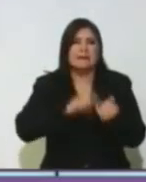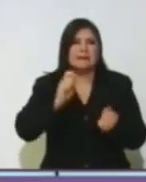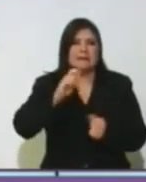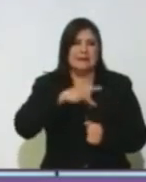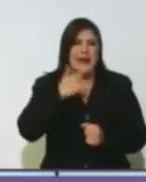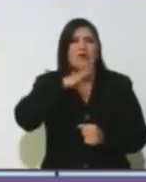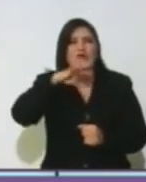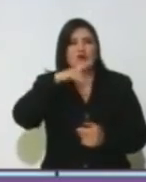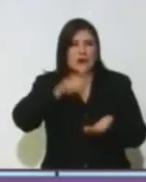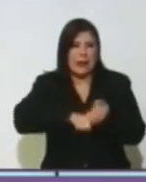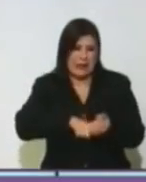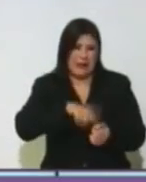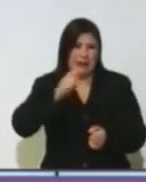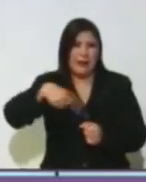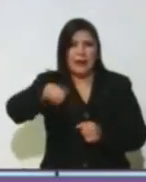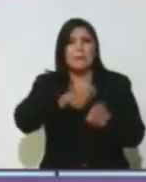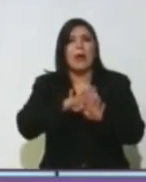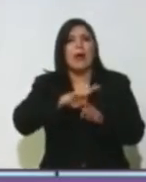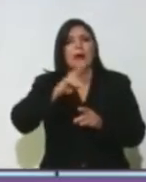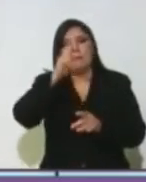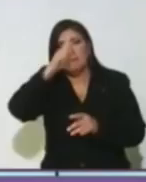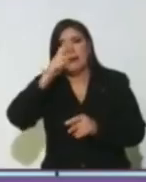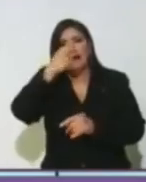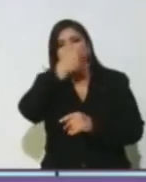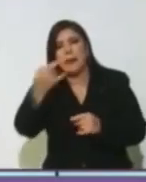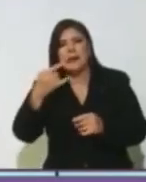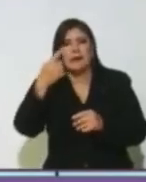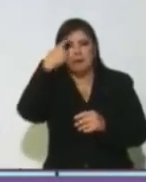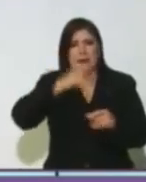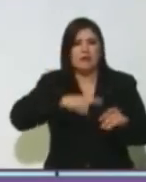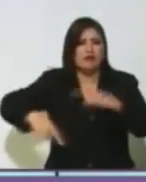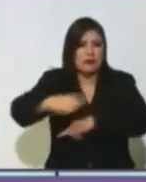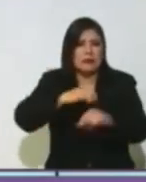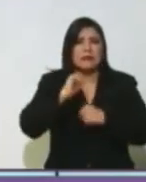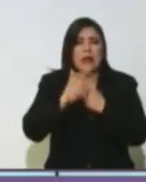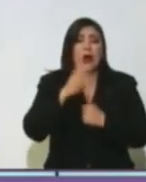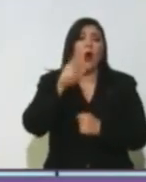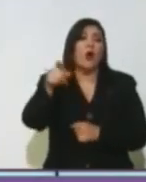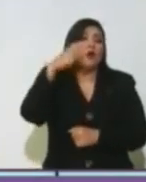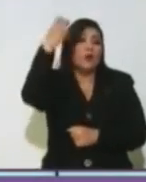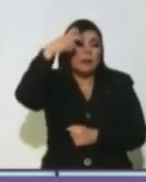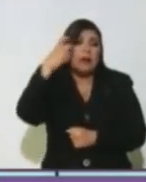no te puedo decir que con el estado de méxico